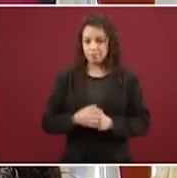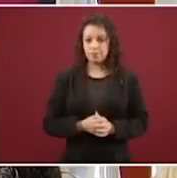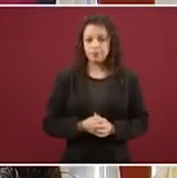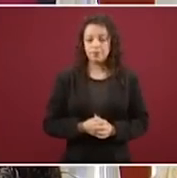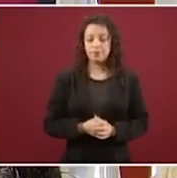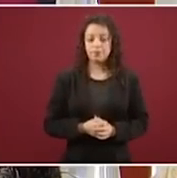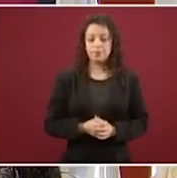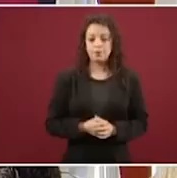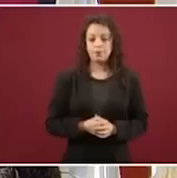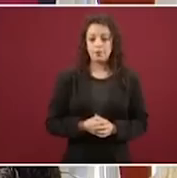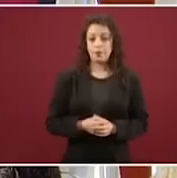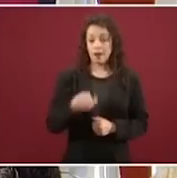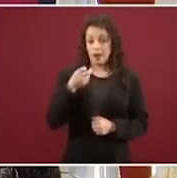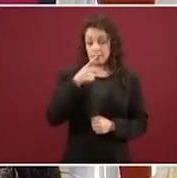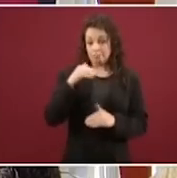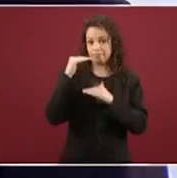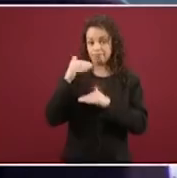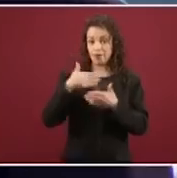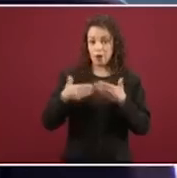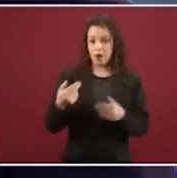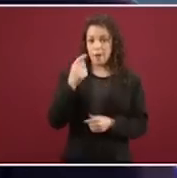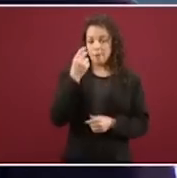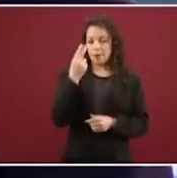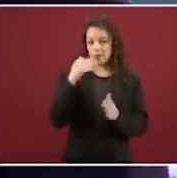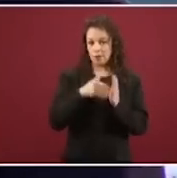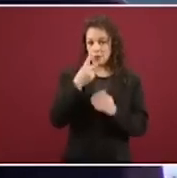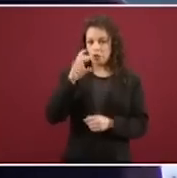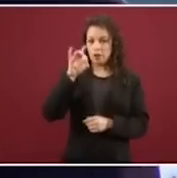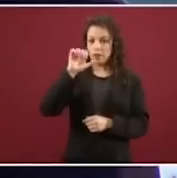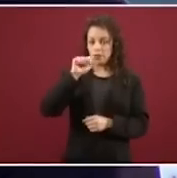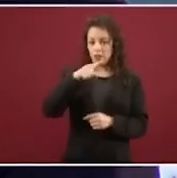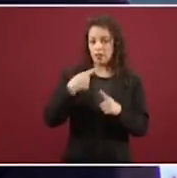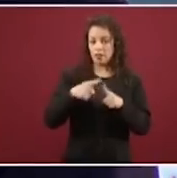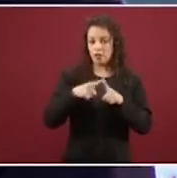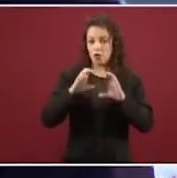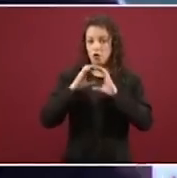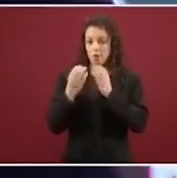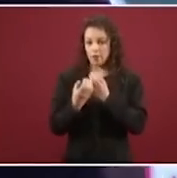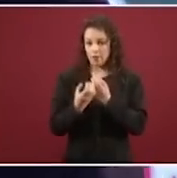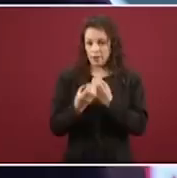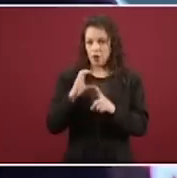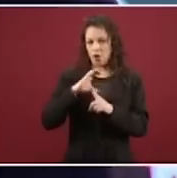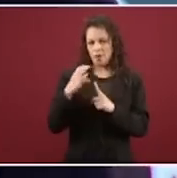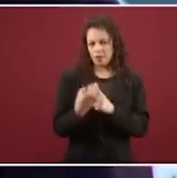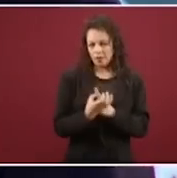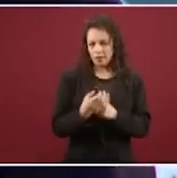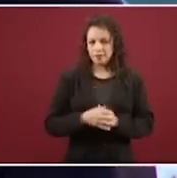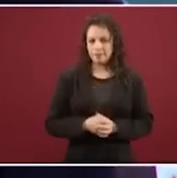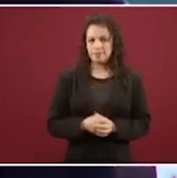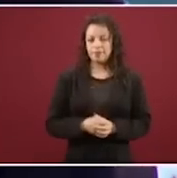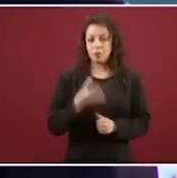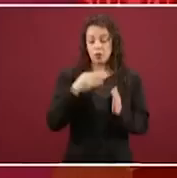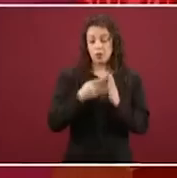meta, el día de hoy se han constituido 25.236 comités, de los cuales